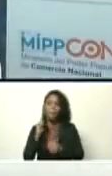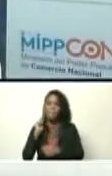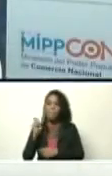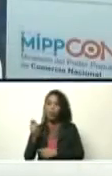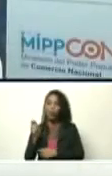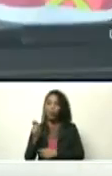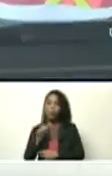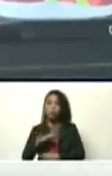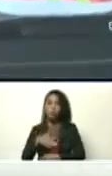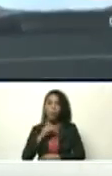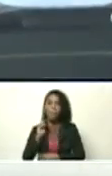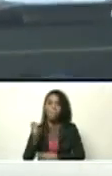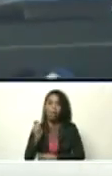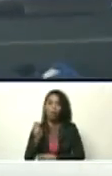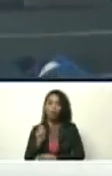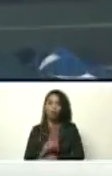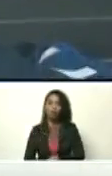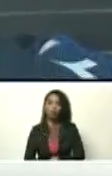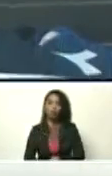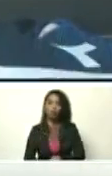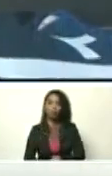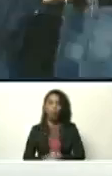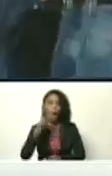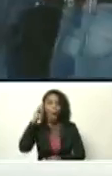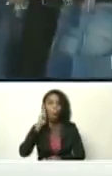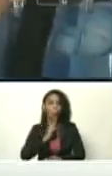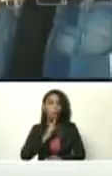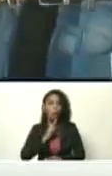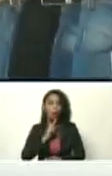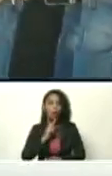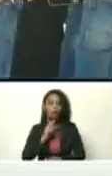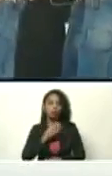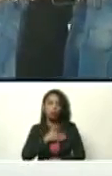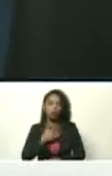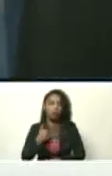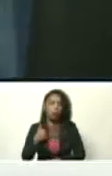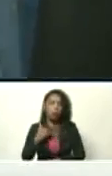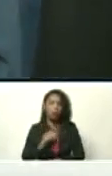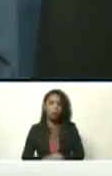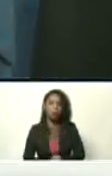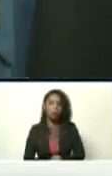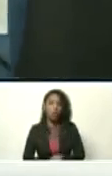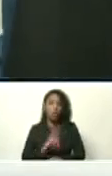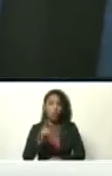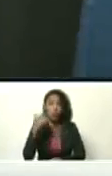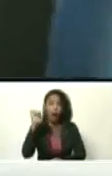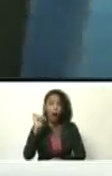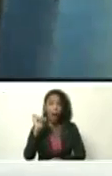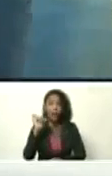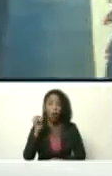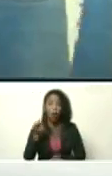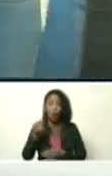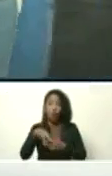Lo puede pagar en bolívares si quiere. Si usted tiene una cuenta en